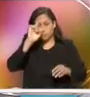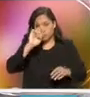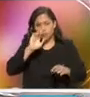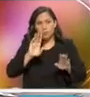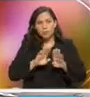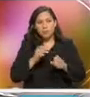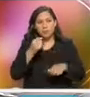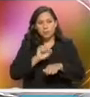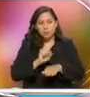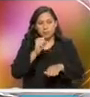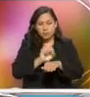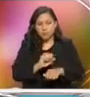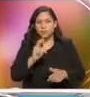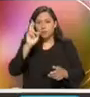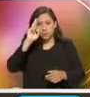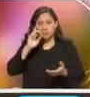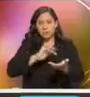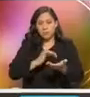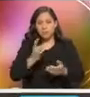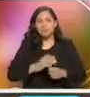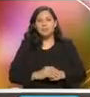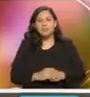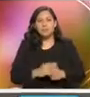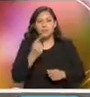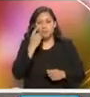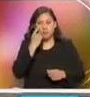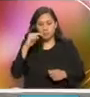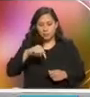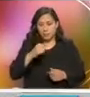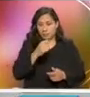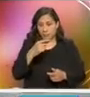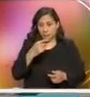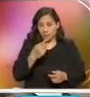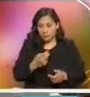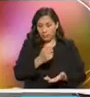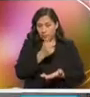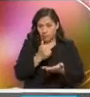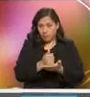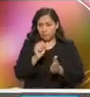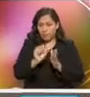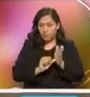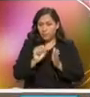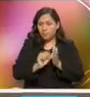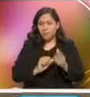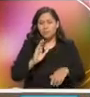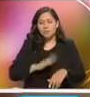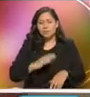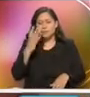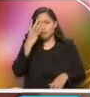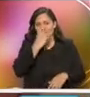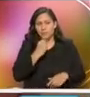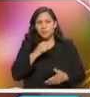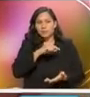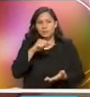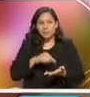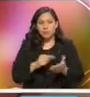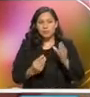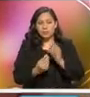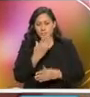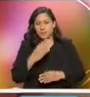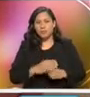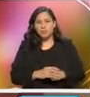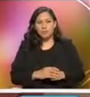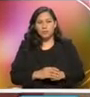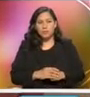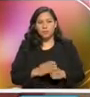cada semana. Hola, gracias. Pues mira, esta ciudad de verdad cada vez se vuelve maravillosa. Hay espacios nuevos. Ahora